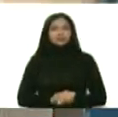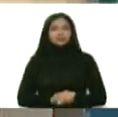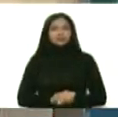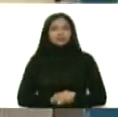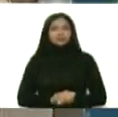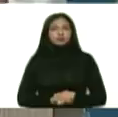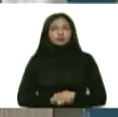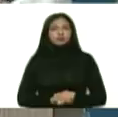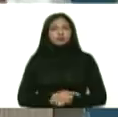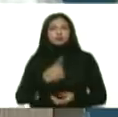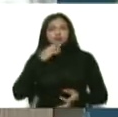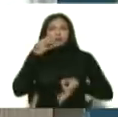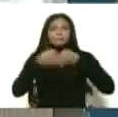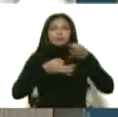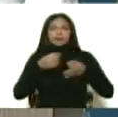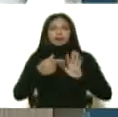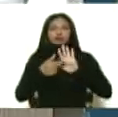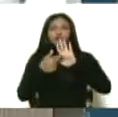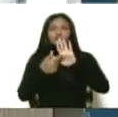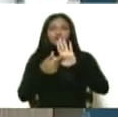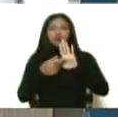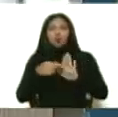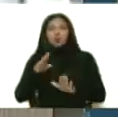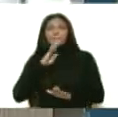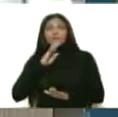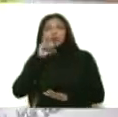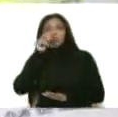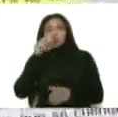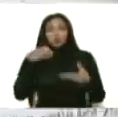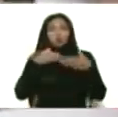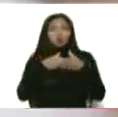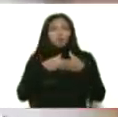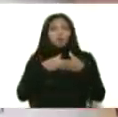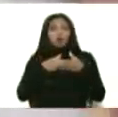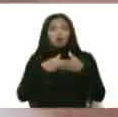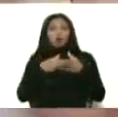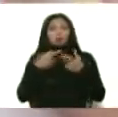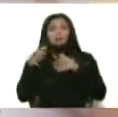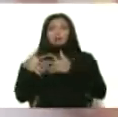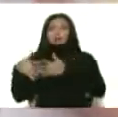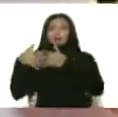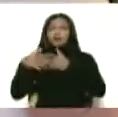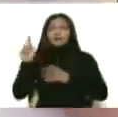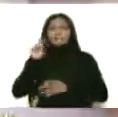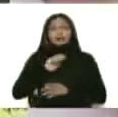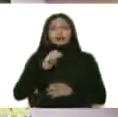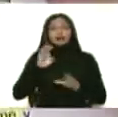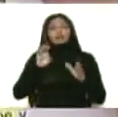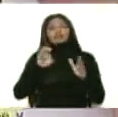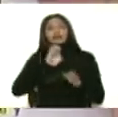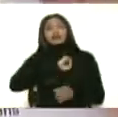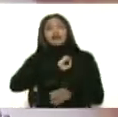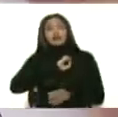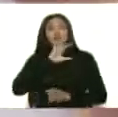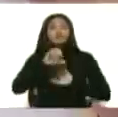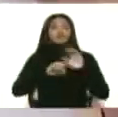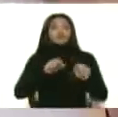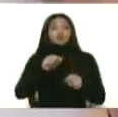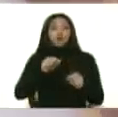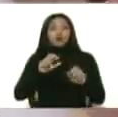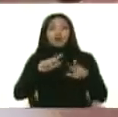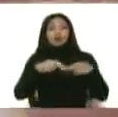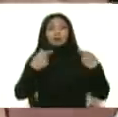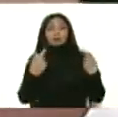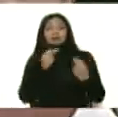Está hablando de esto, que unos banqueros del grupo Glinsky en el mes de enero compraron la revista Semana. Y